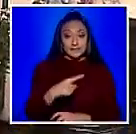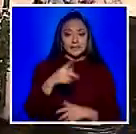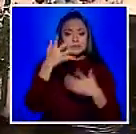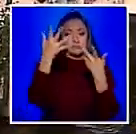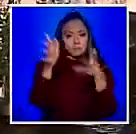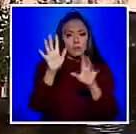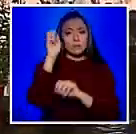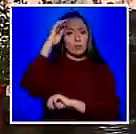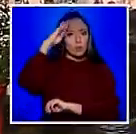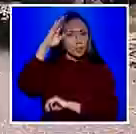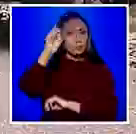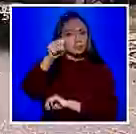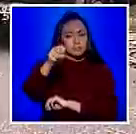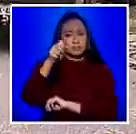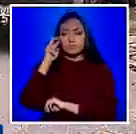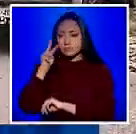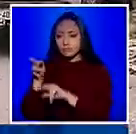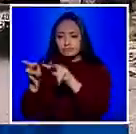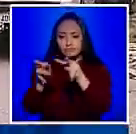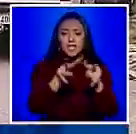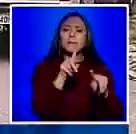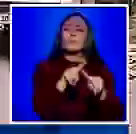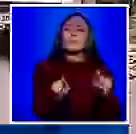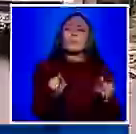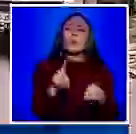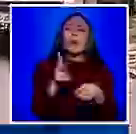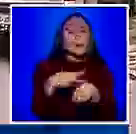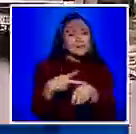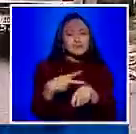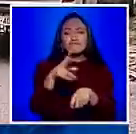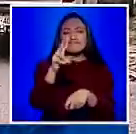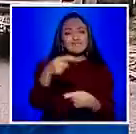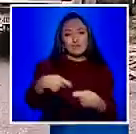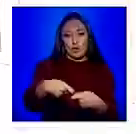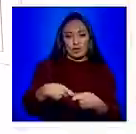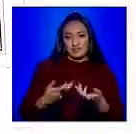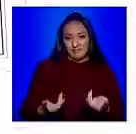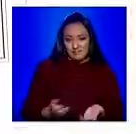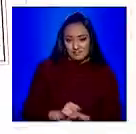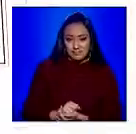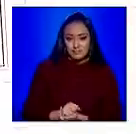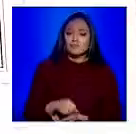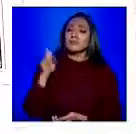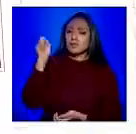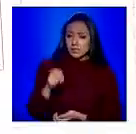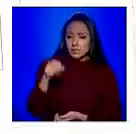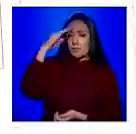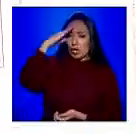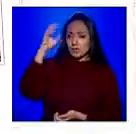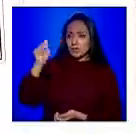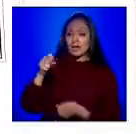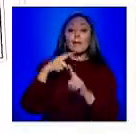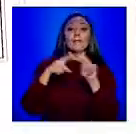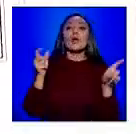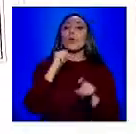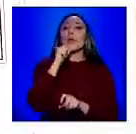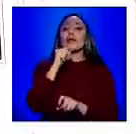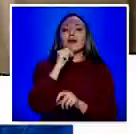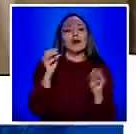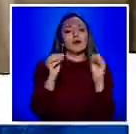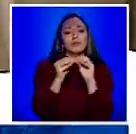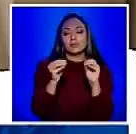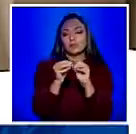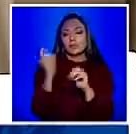existe vigilancia policial ésta a veces resulta insuficiente sin tránsito pero pero faltan muchas más velas